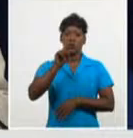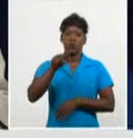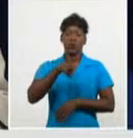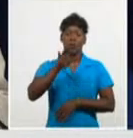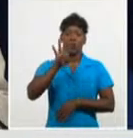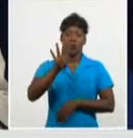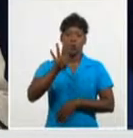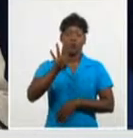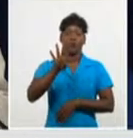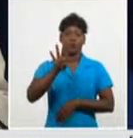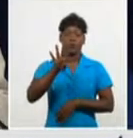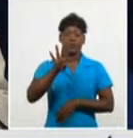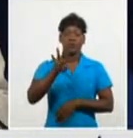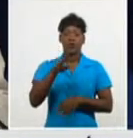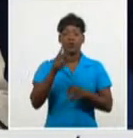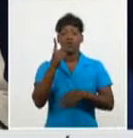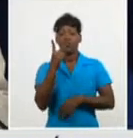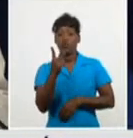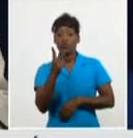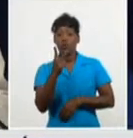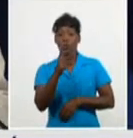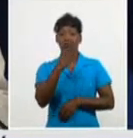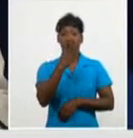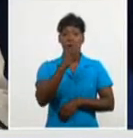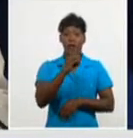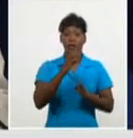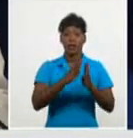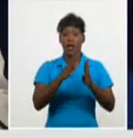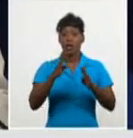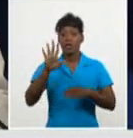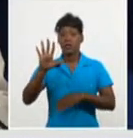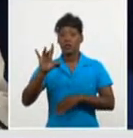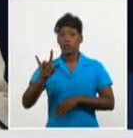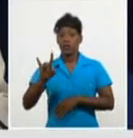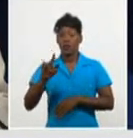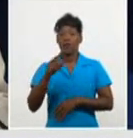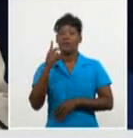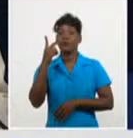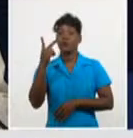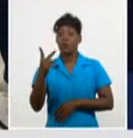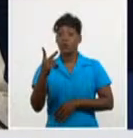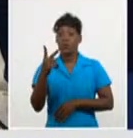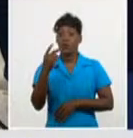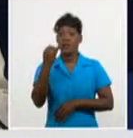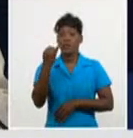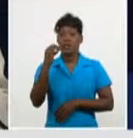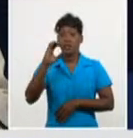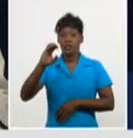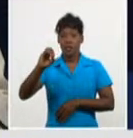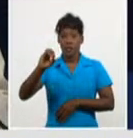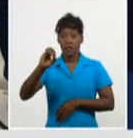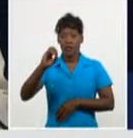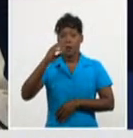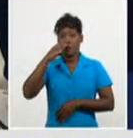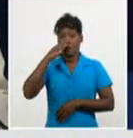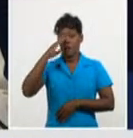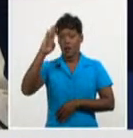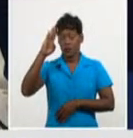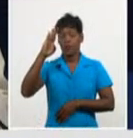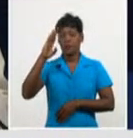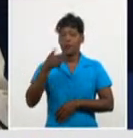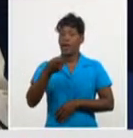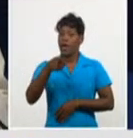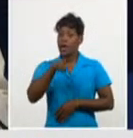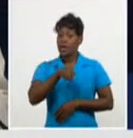de 40 a 59 y 2 son de 60 y más años de edad. En el día de ayer no se